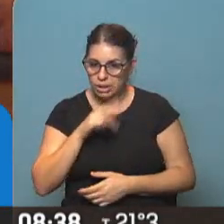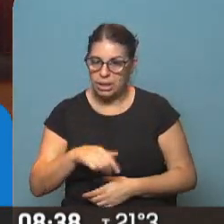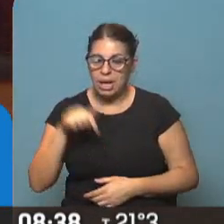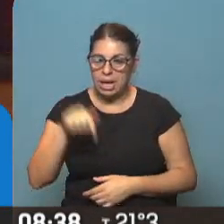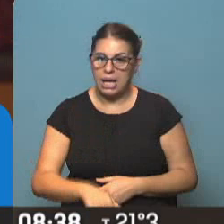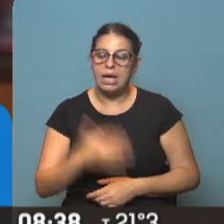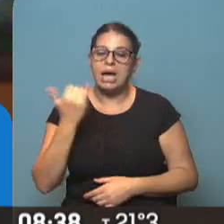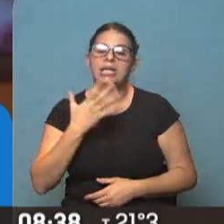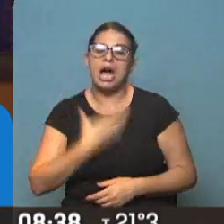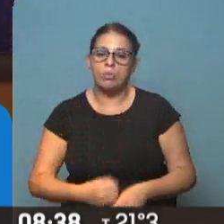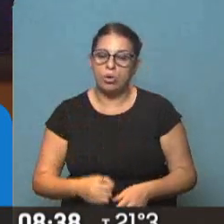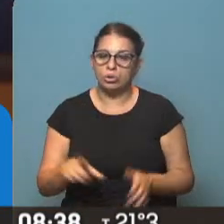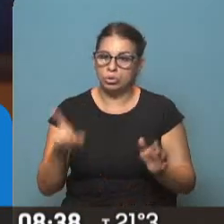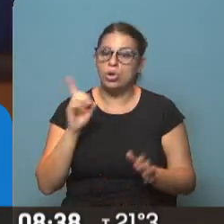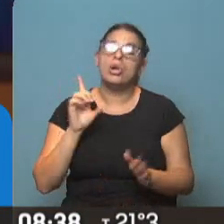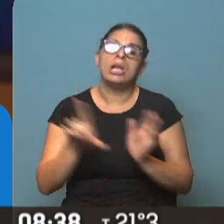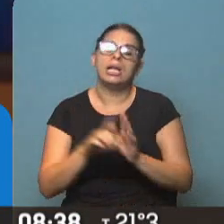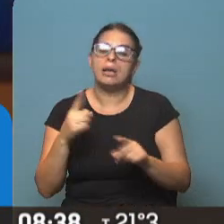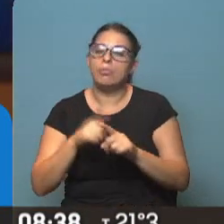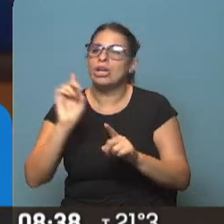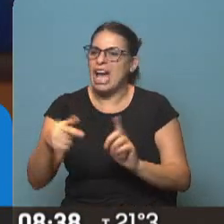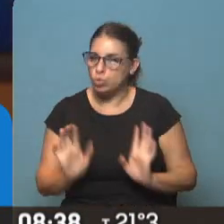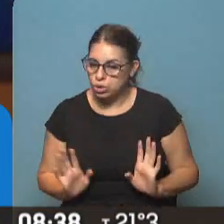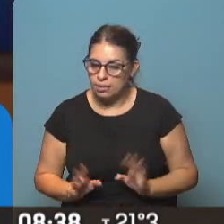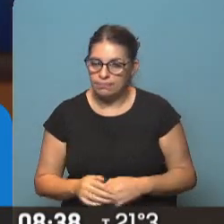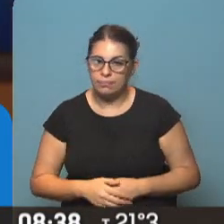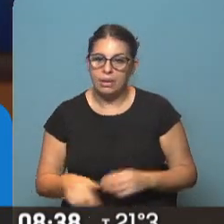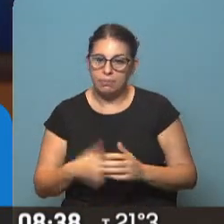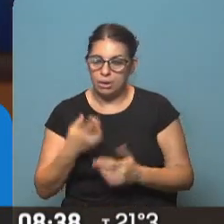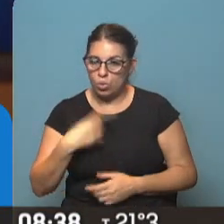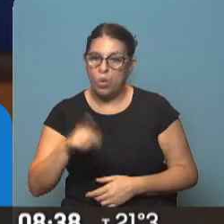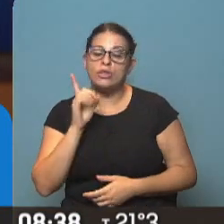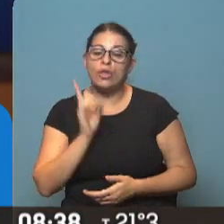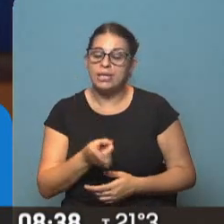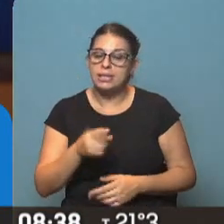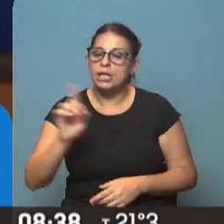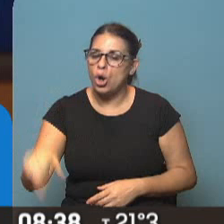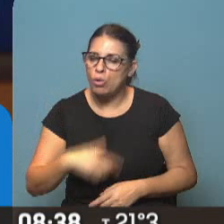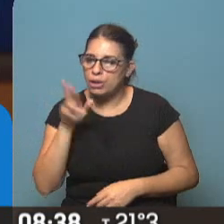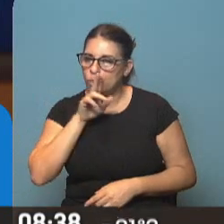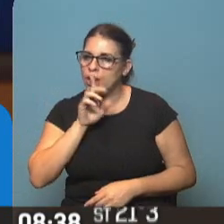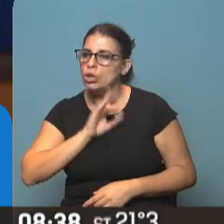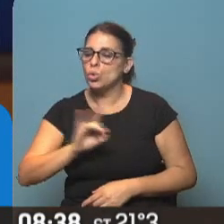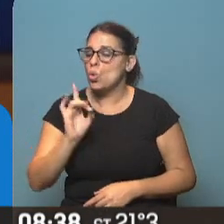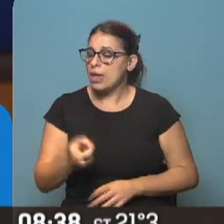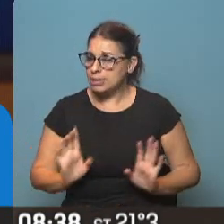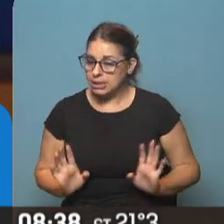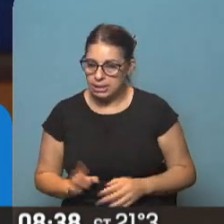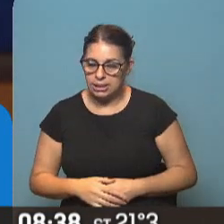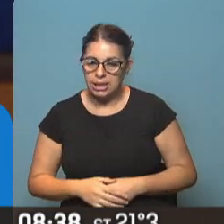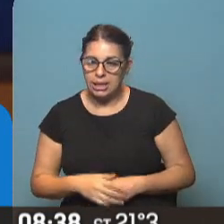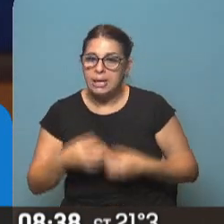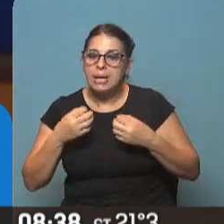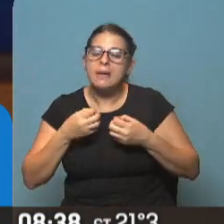tenemos aborto legal por causales pero cuando se decide que sea por decisión de la mujer en las